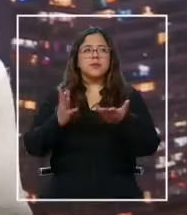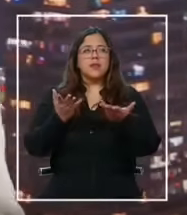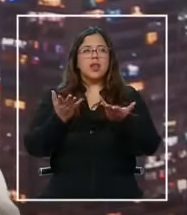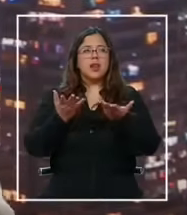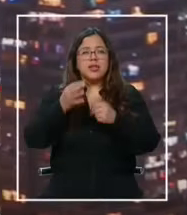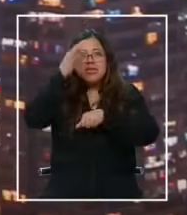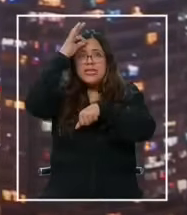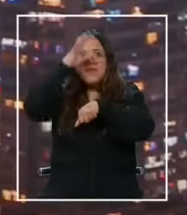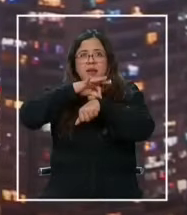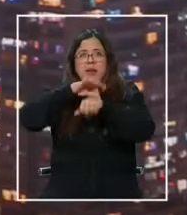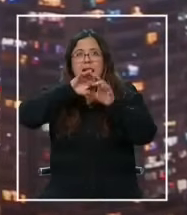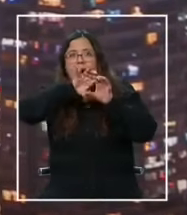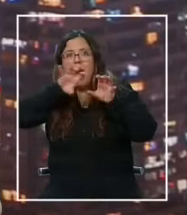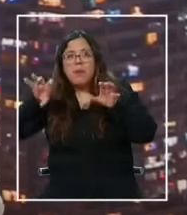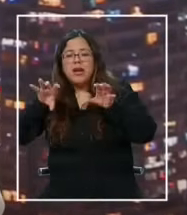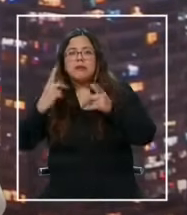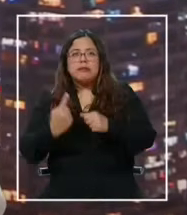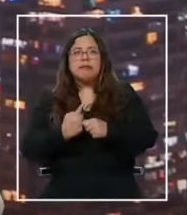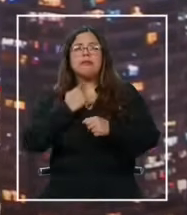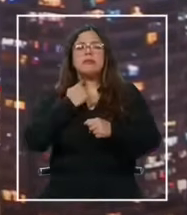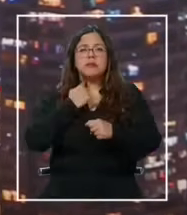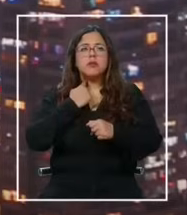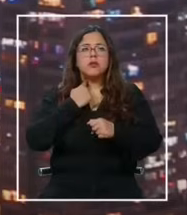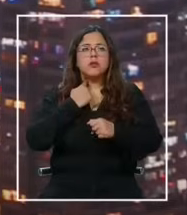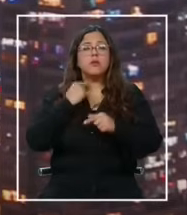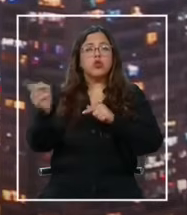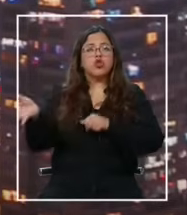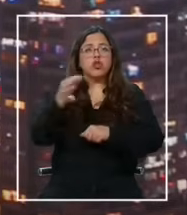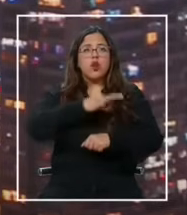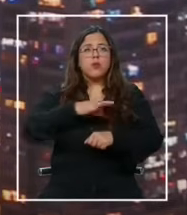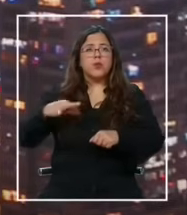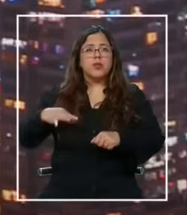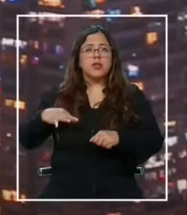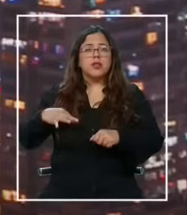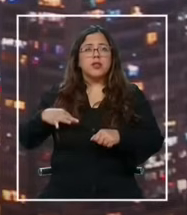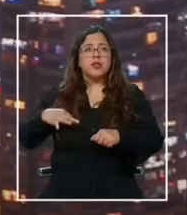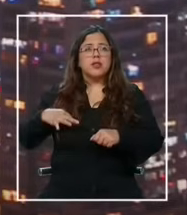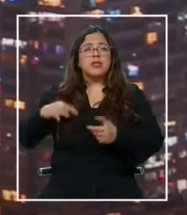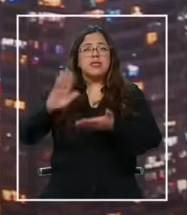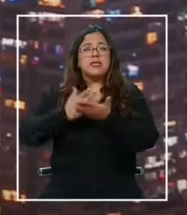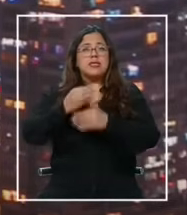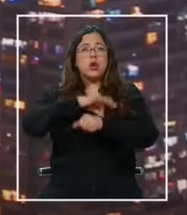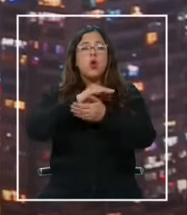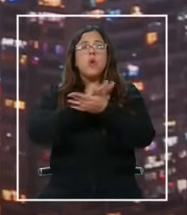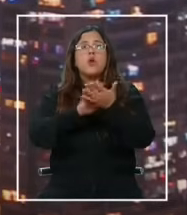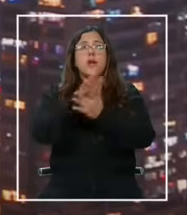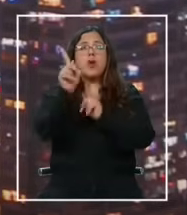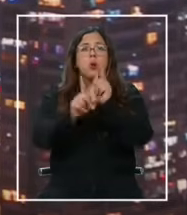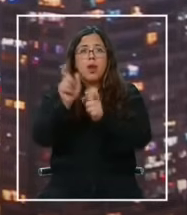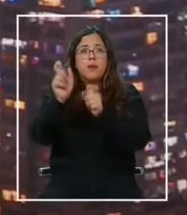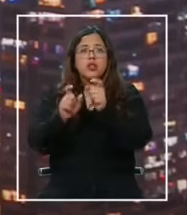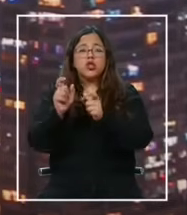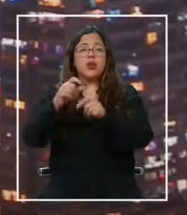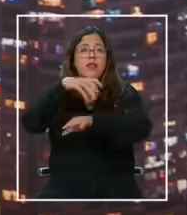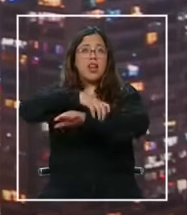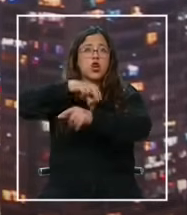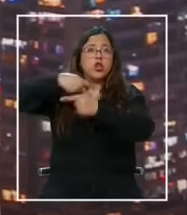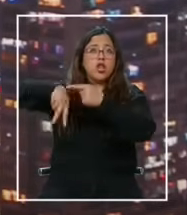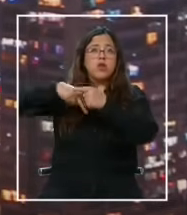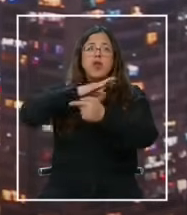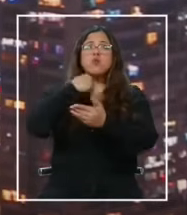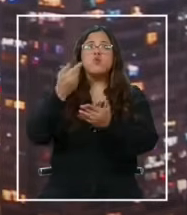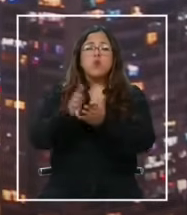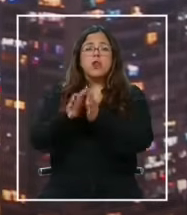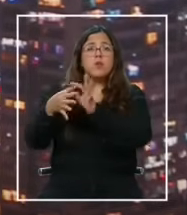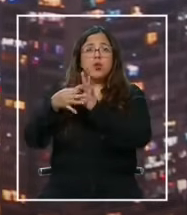es fulminante palabras de la ministra de salud en la que confirma que fallecimientos por influenza por ejemplo algunos casos del ñuble están asociados